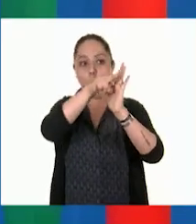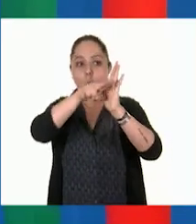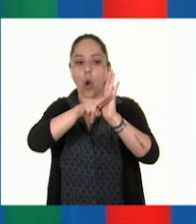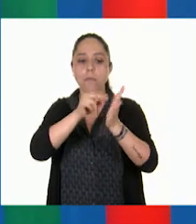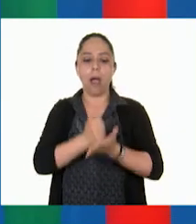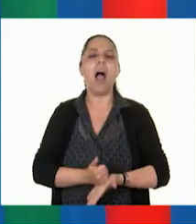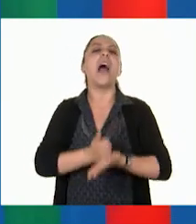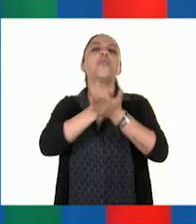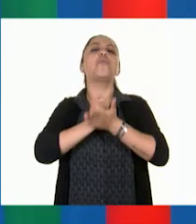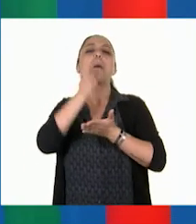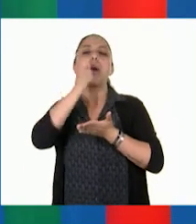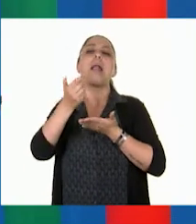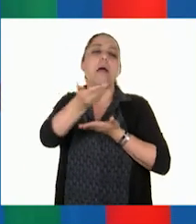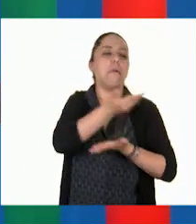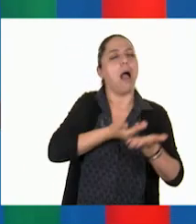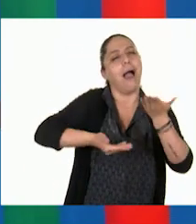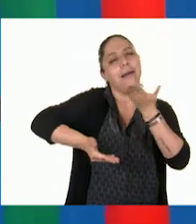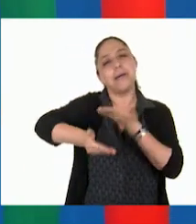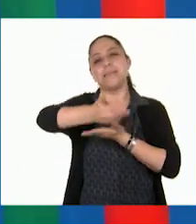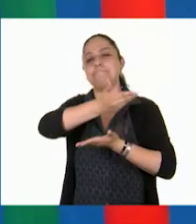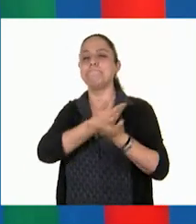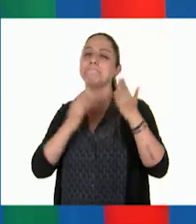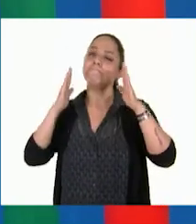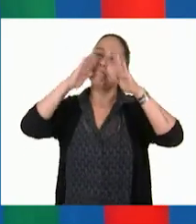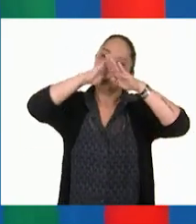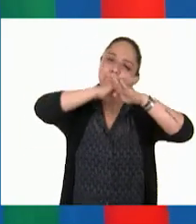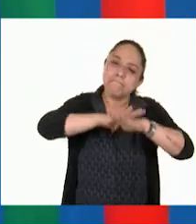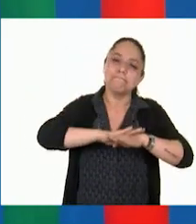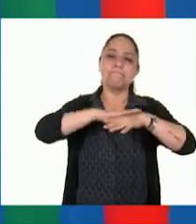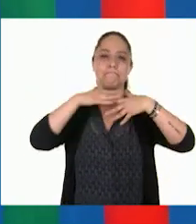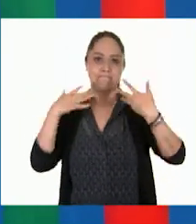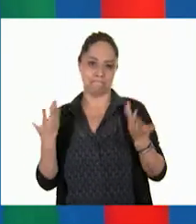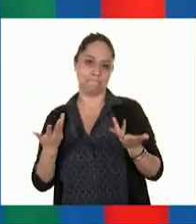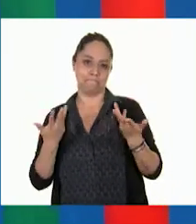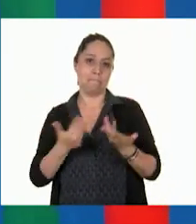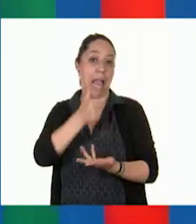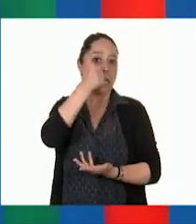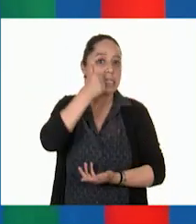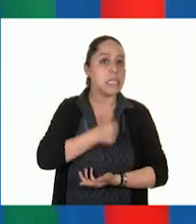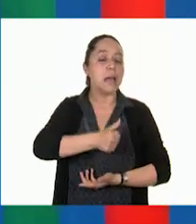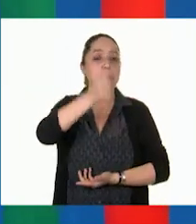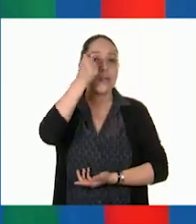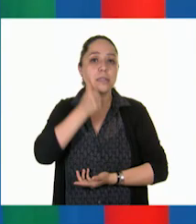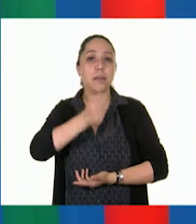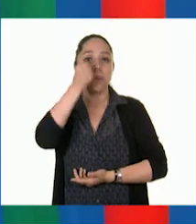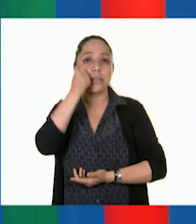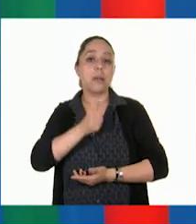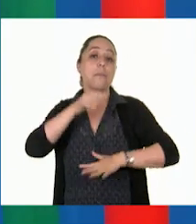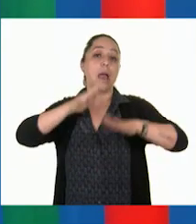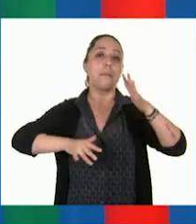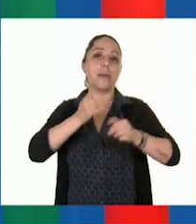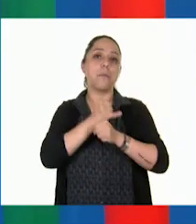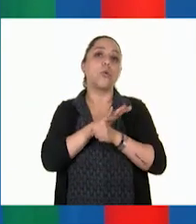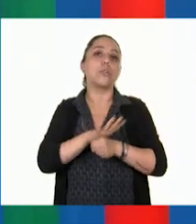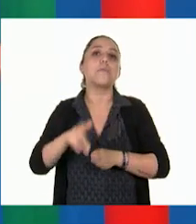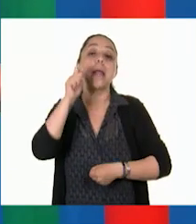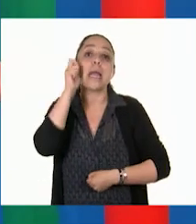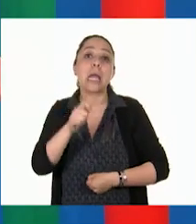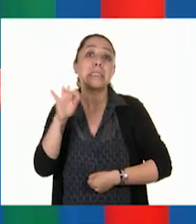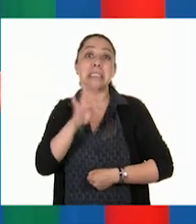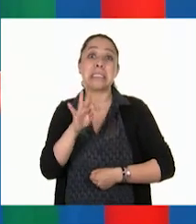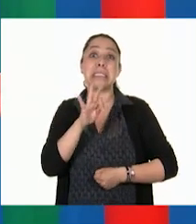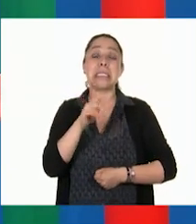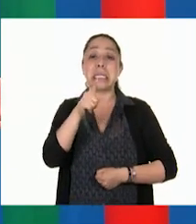una convivencia pacífica y armónica, pues siempre es, puede ser imposible, perdón, vivir en un mundo sin